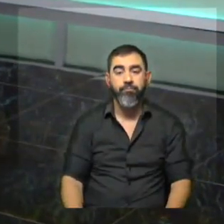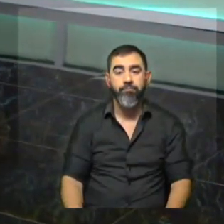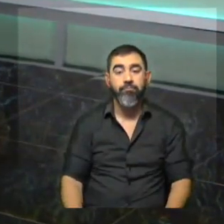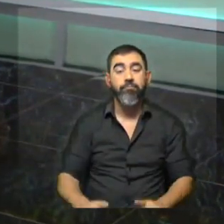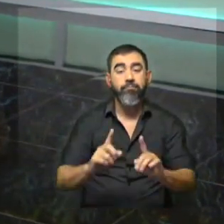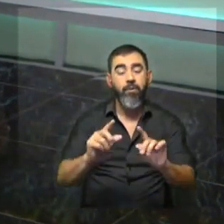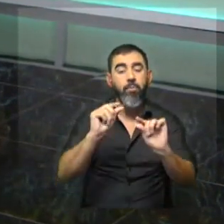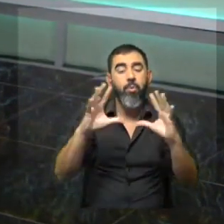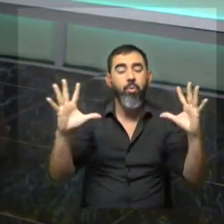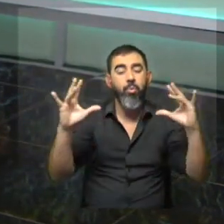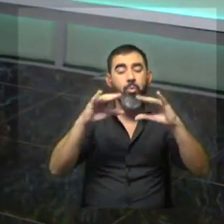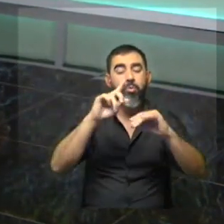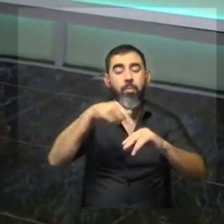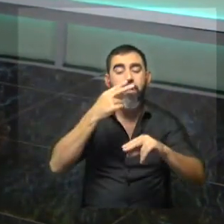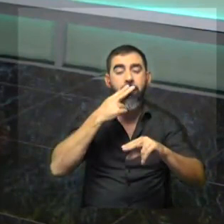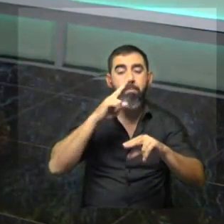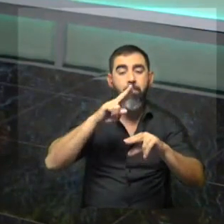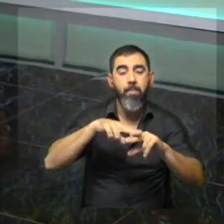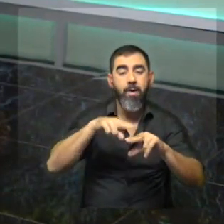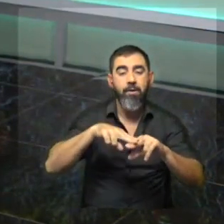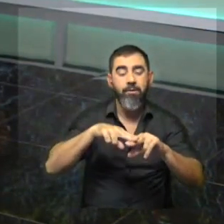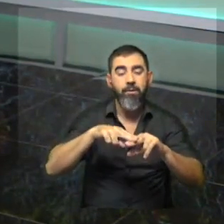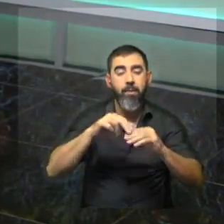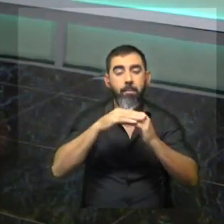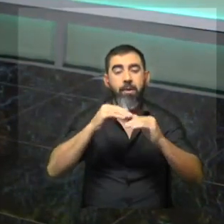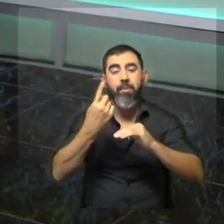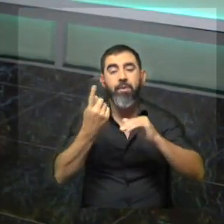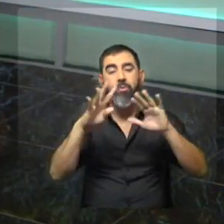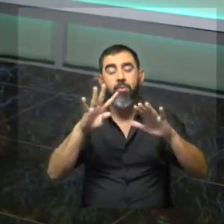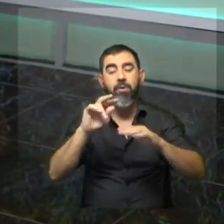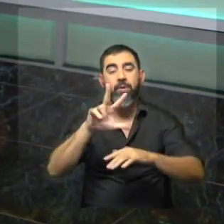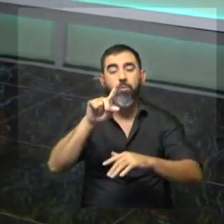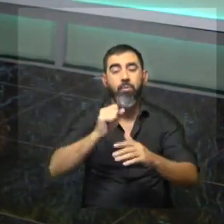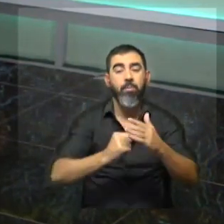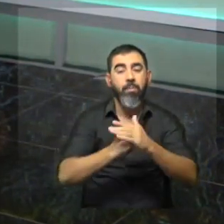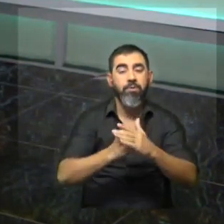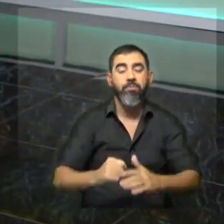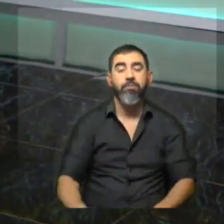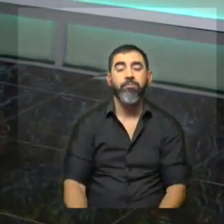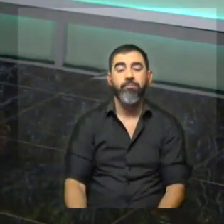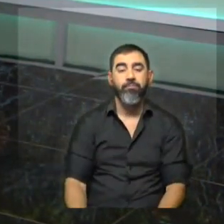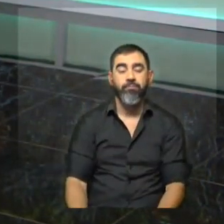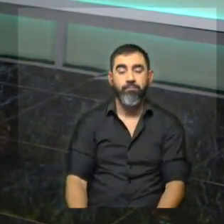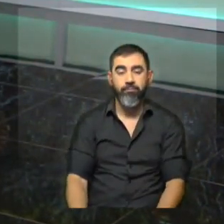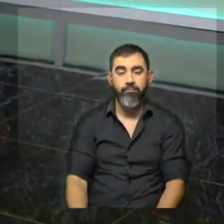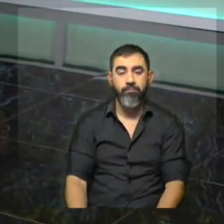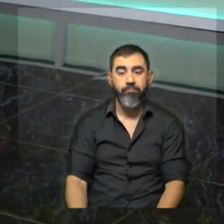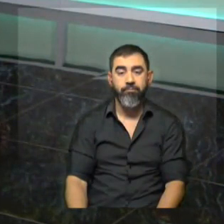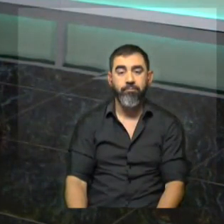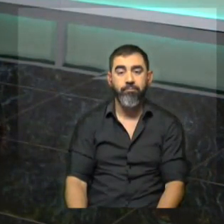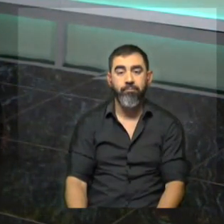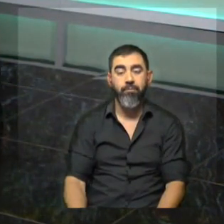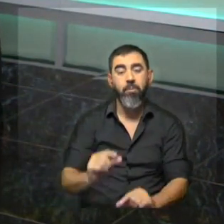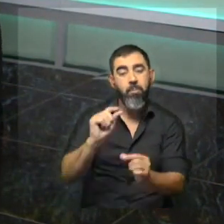también algo nuboso va a estar mañana con periodos de Clara las temperaturas extremas 19 y 31 subiendo para llamar